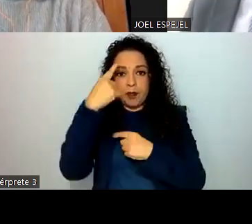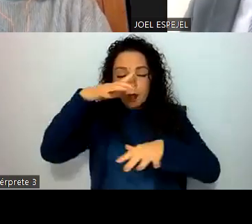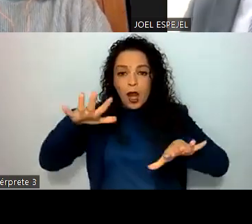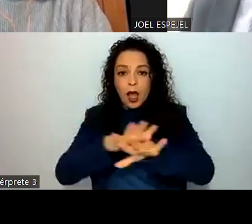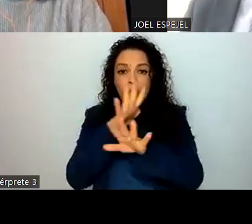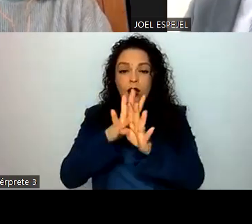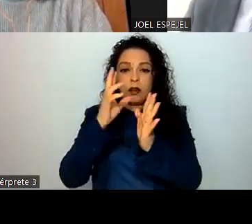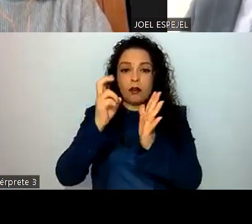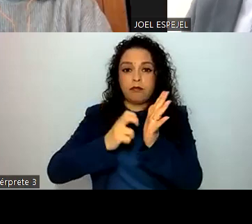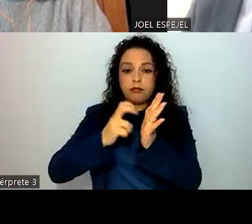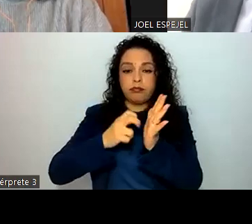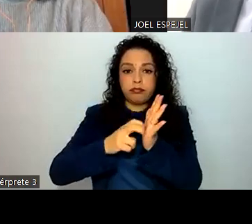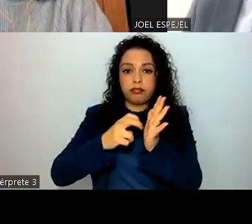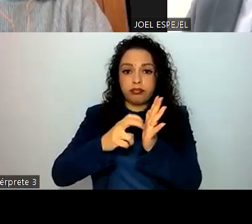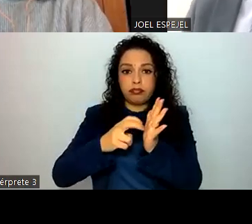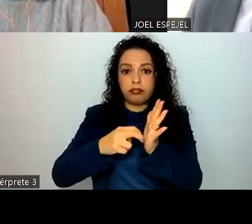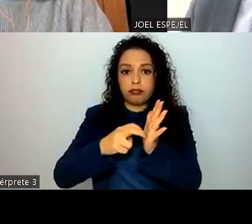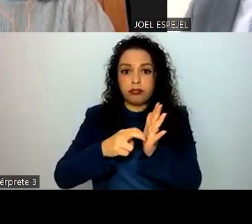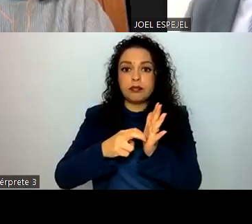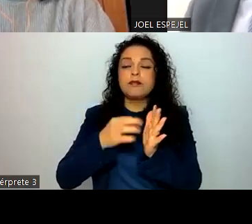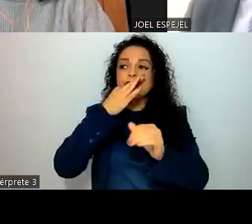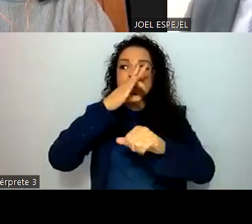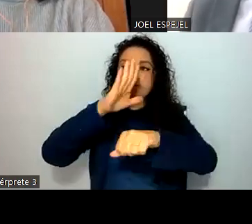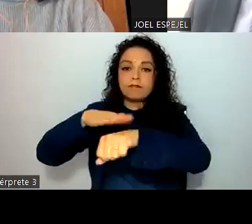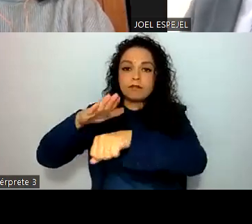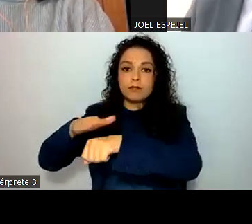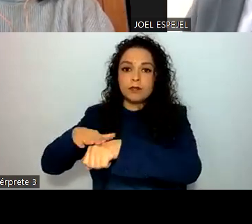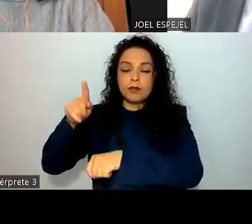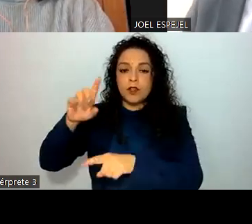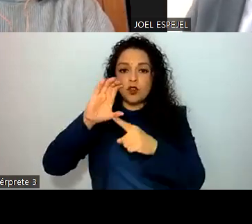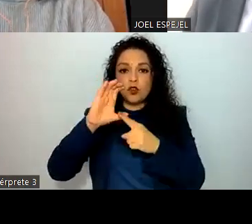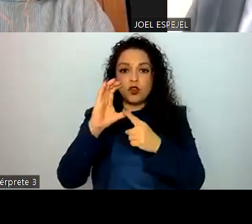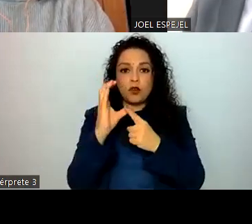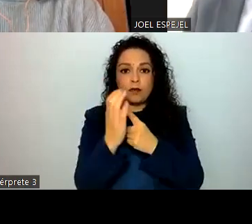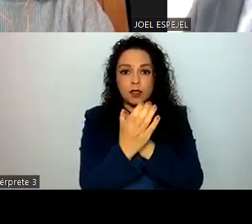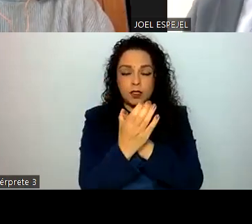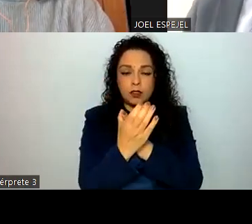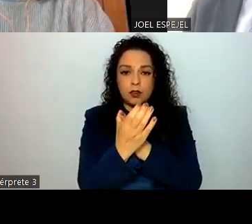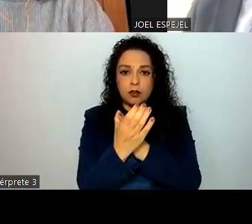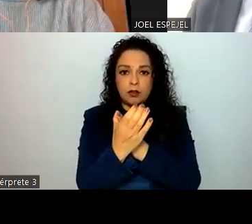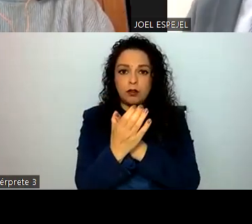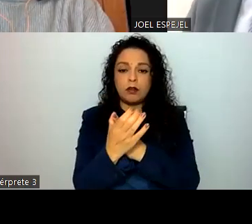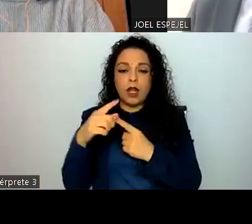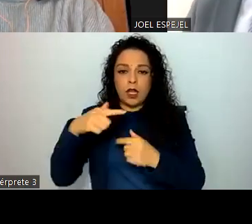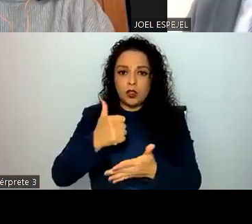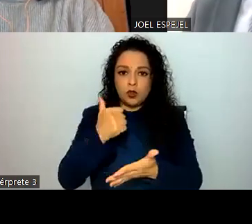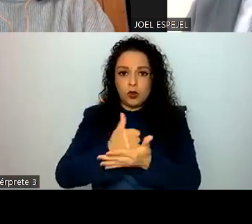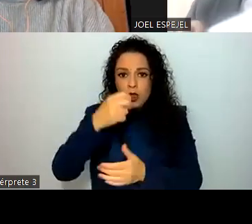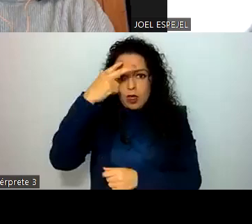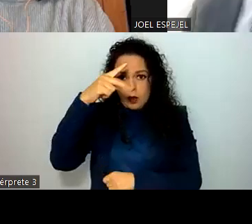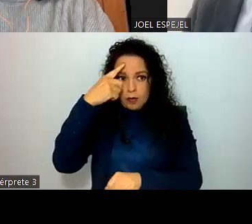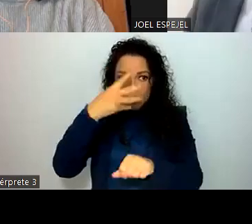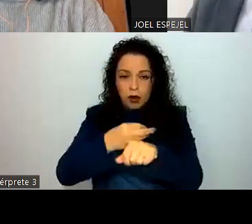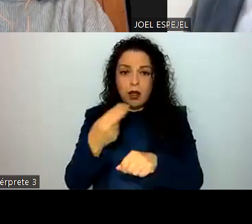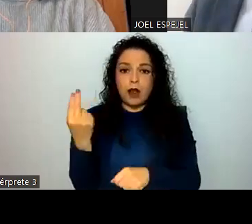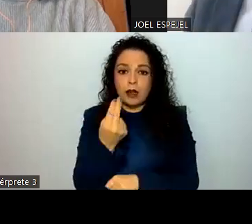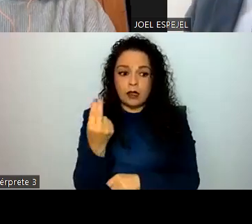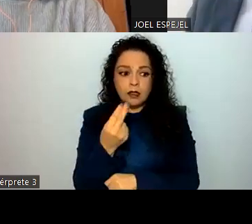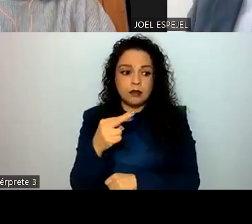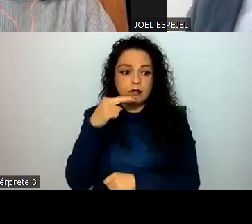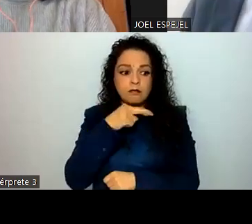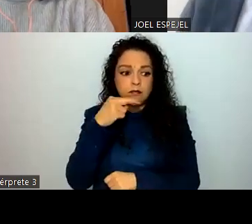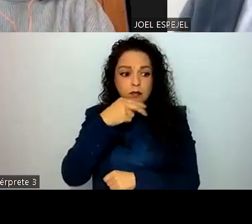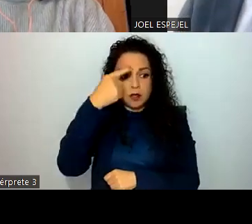respecto del punto de acuerdo por el que se exhorta a la Comisión para la Reconstrucción de la Ciudad de México a realizar acciones inmediatas derivadas de su obligación con